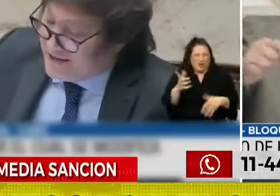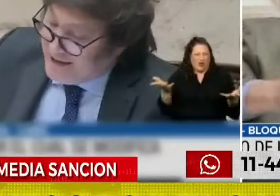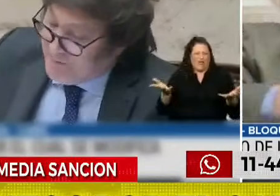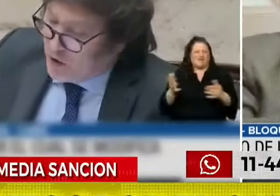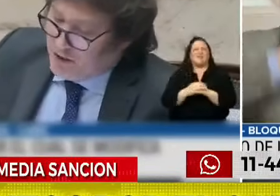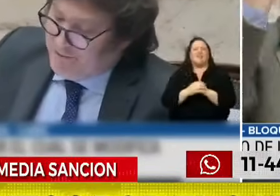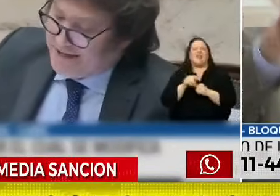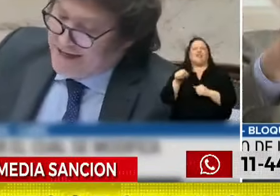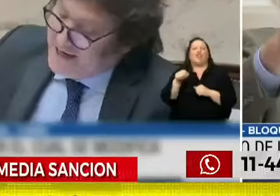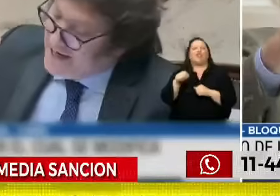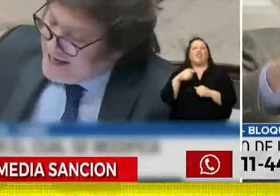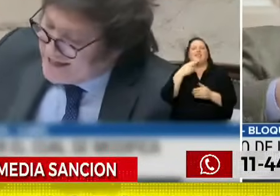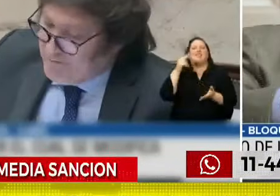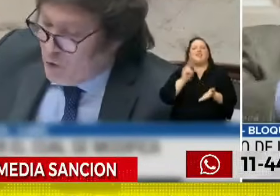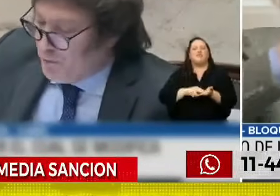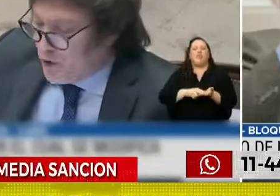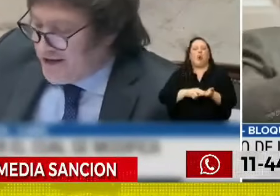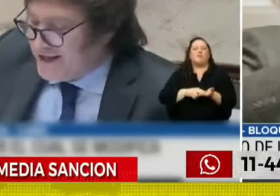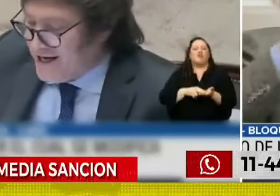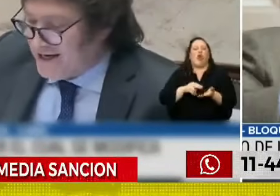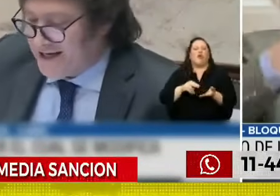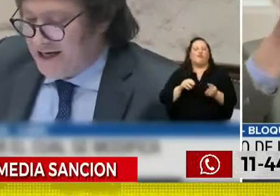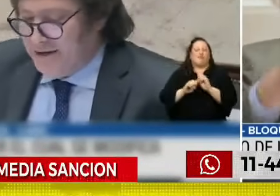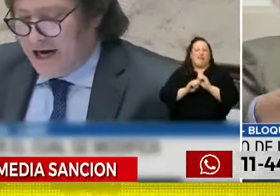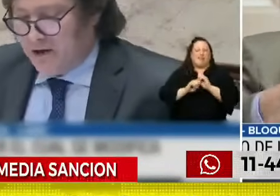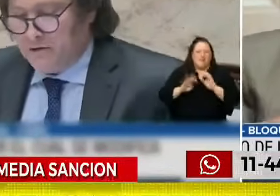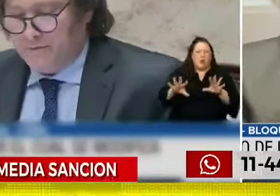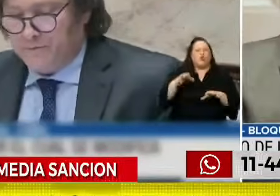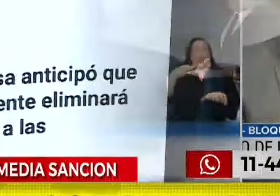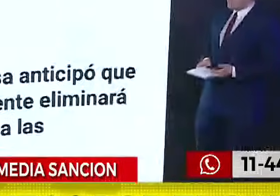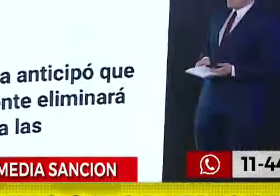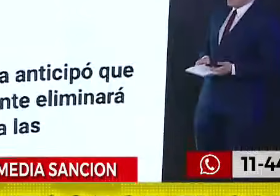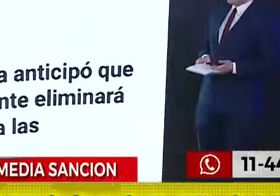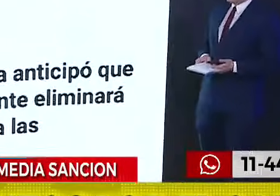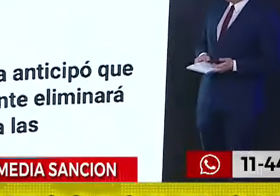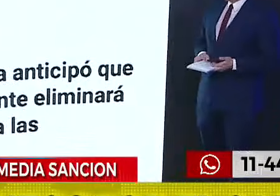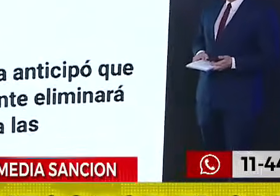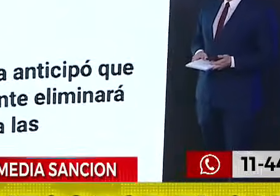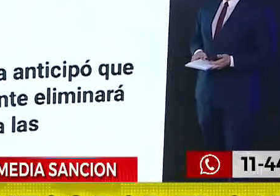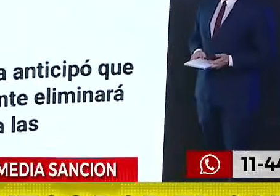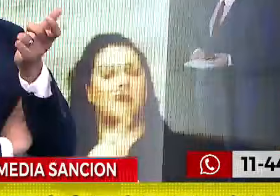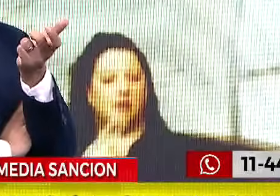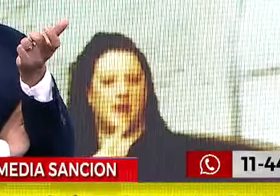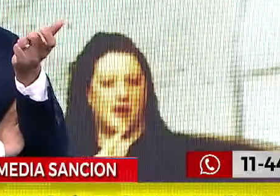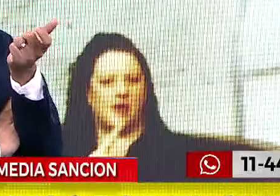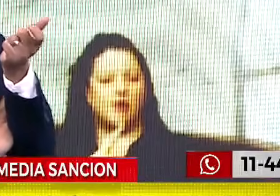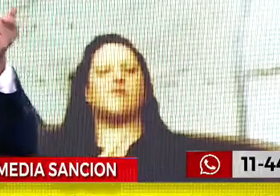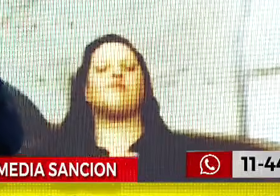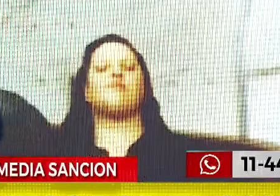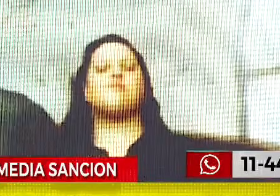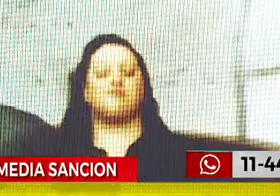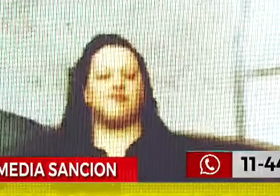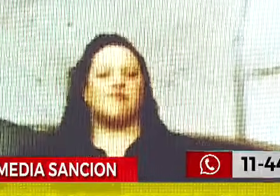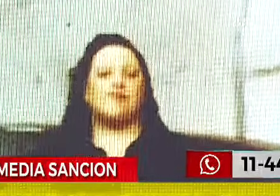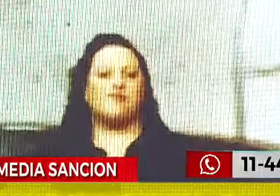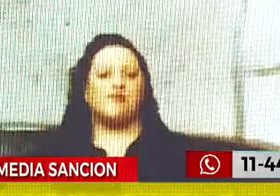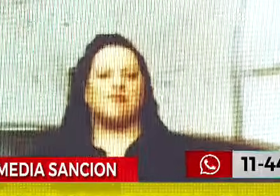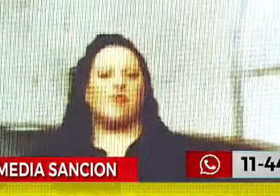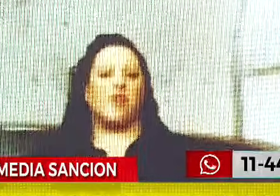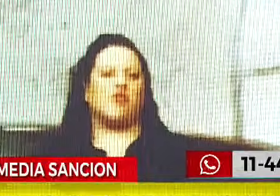además se generó de manera directa por el Ejecutivo que no paguen ganancias trabajadores hasta diciembre. ¿Cómo llegan a quórum